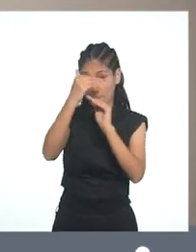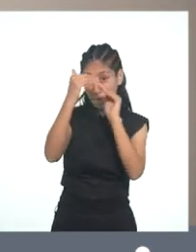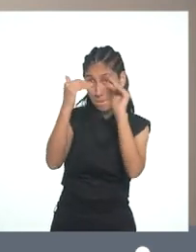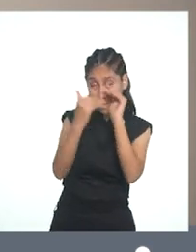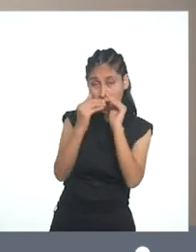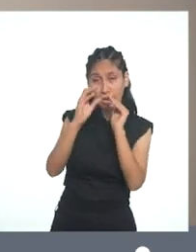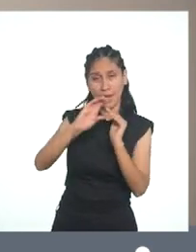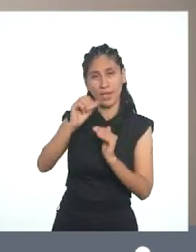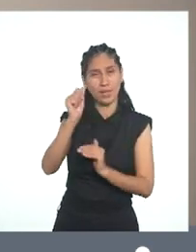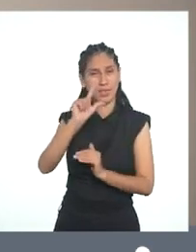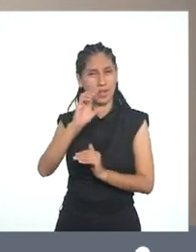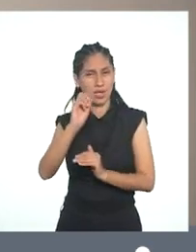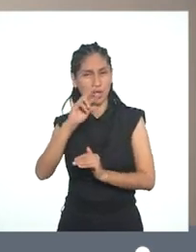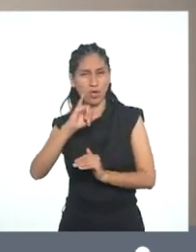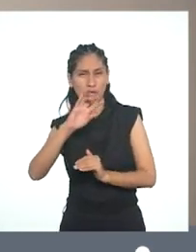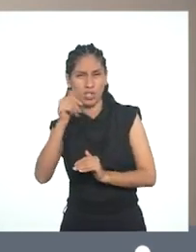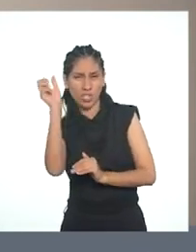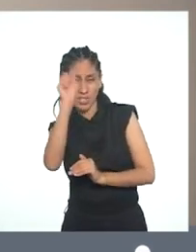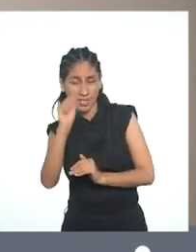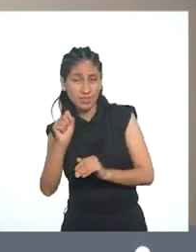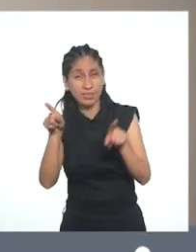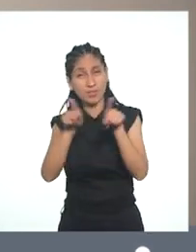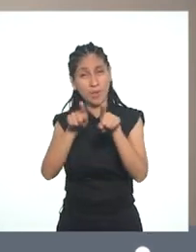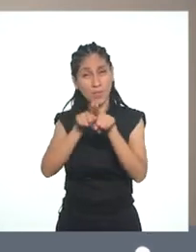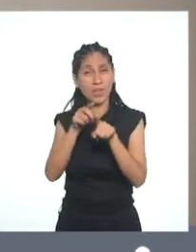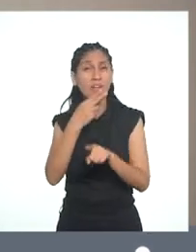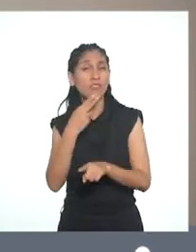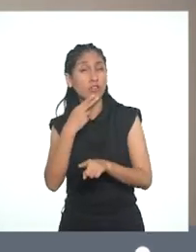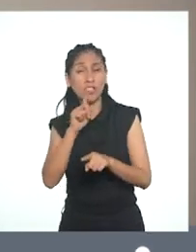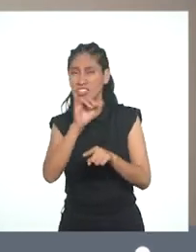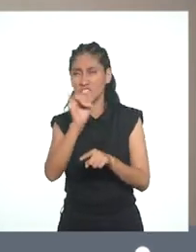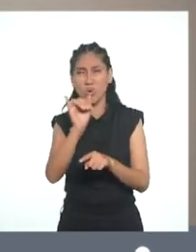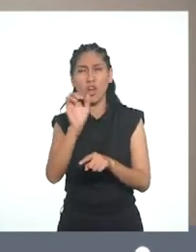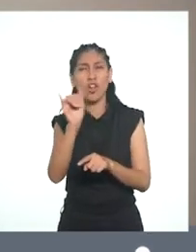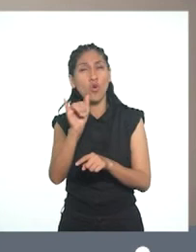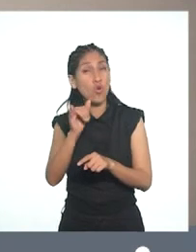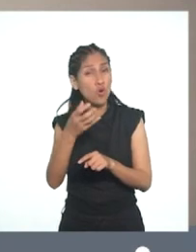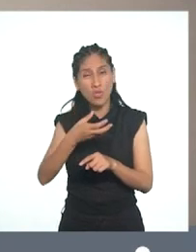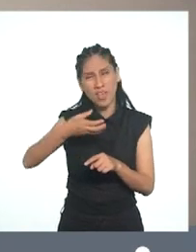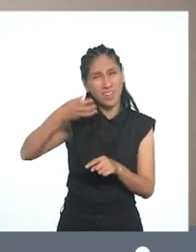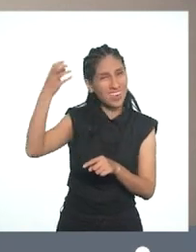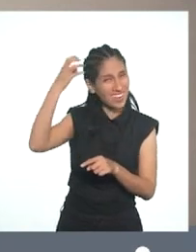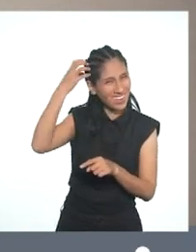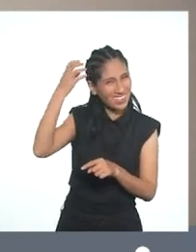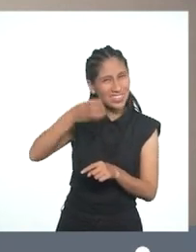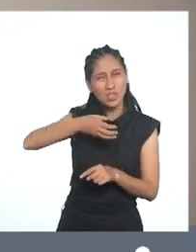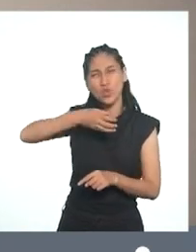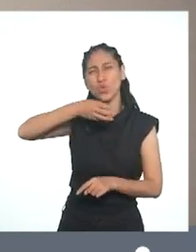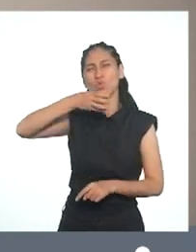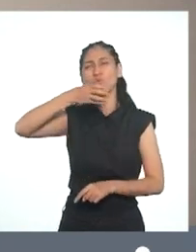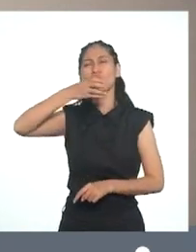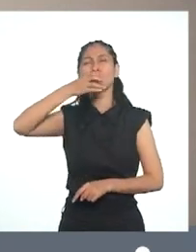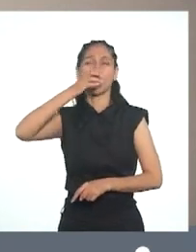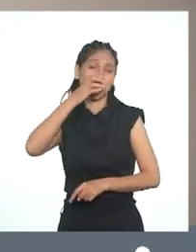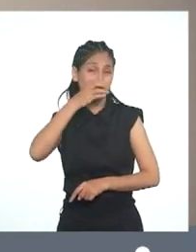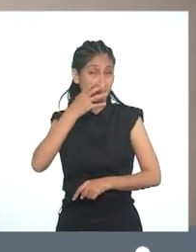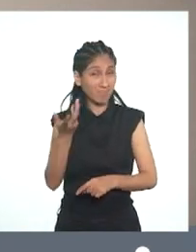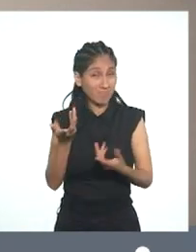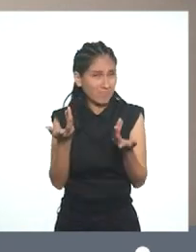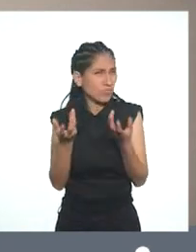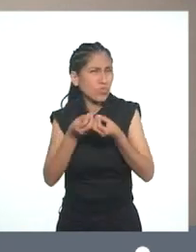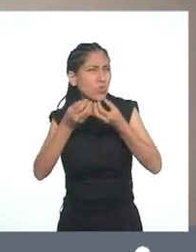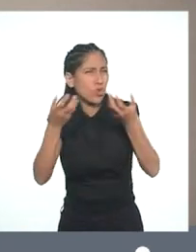y azúcar, en la que la convierte en una gaseosa súper saludable. ¿Cómo se obtiene? Es muy